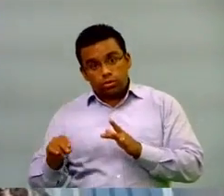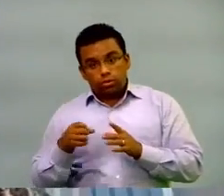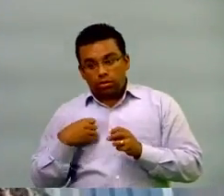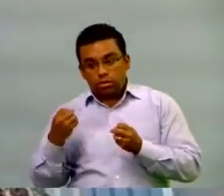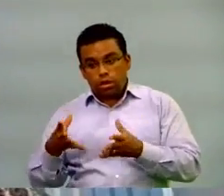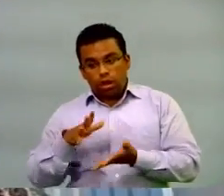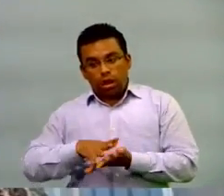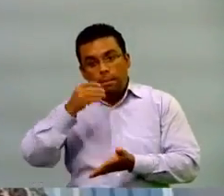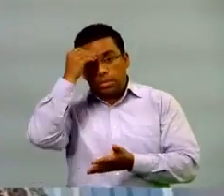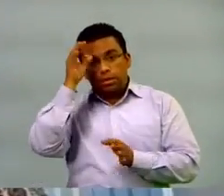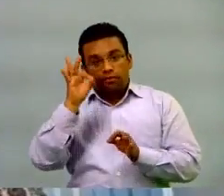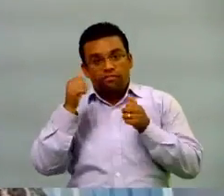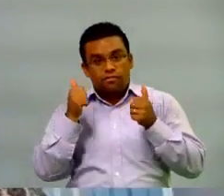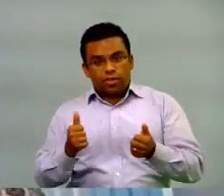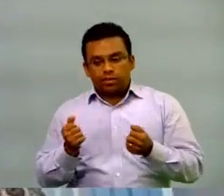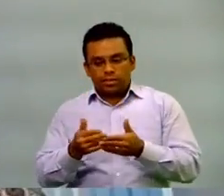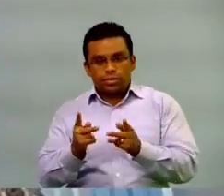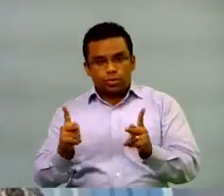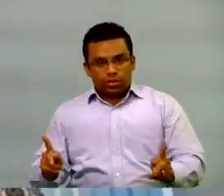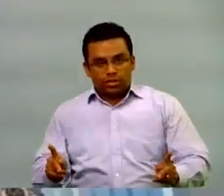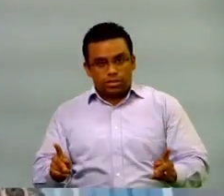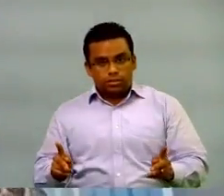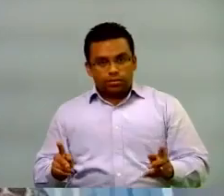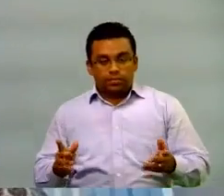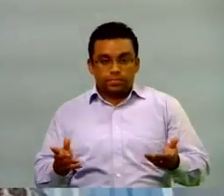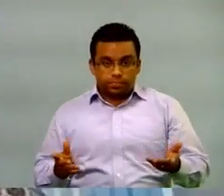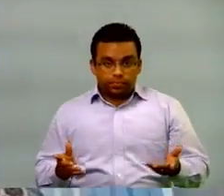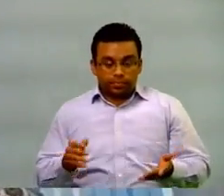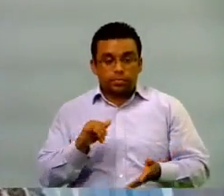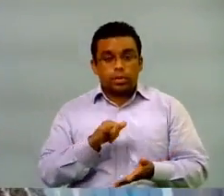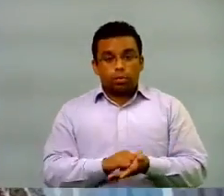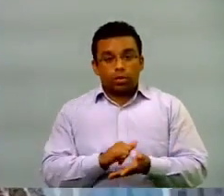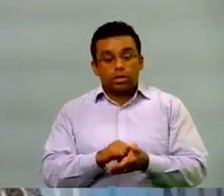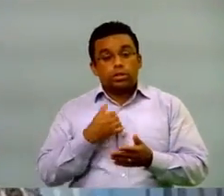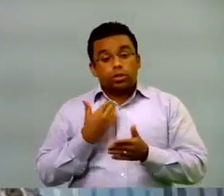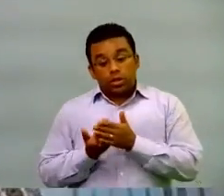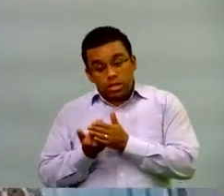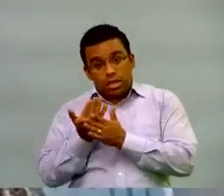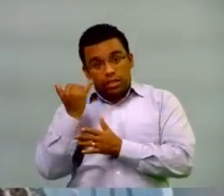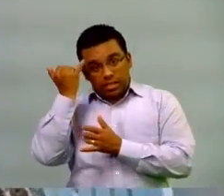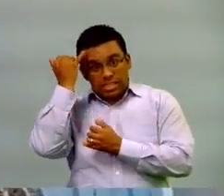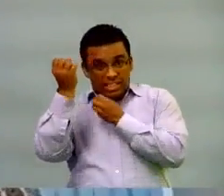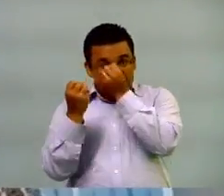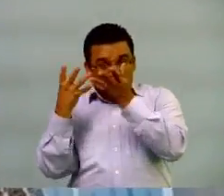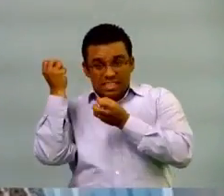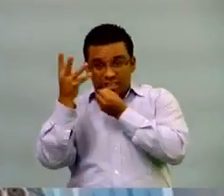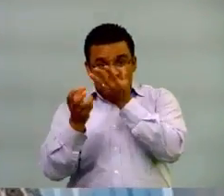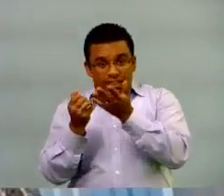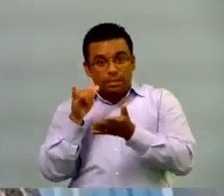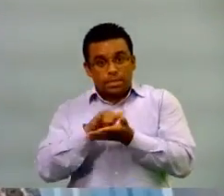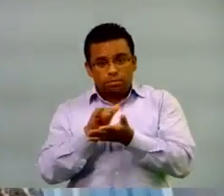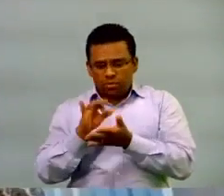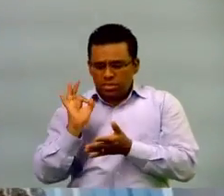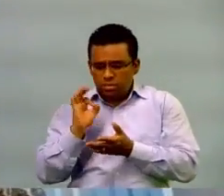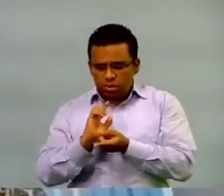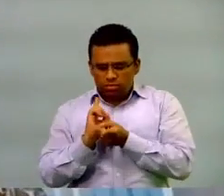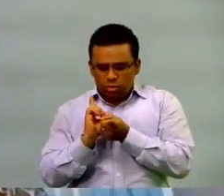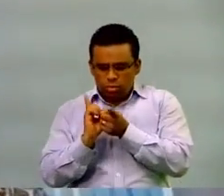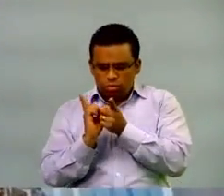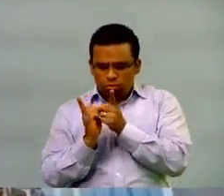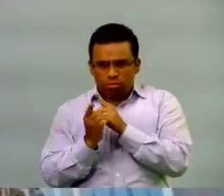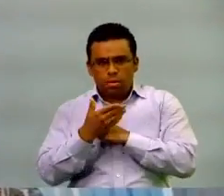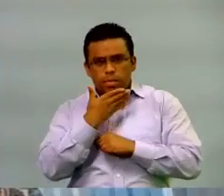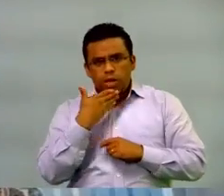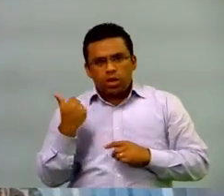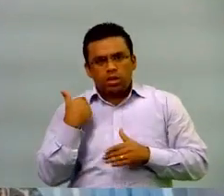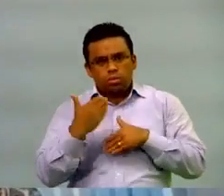buscando en su estudiante. Por lo tanto, la innovación tiene que ver con ir mejorando la práctica constante por